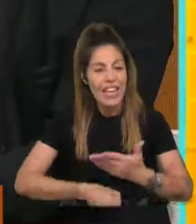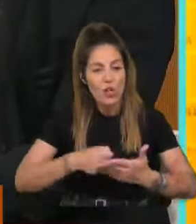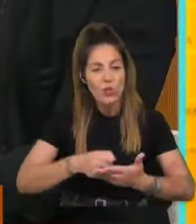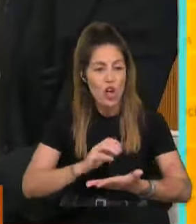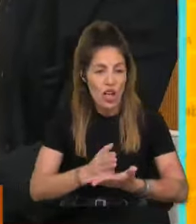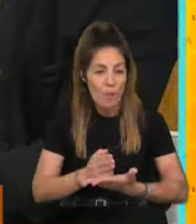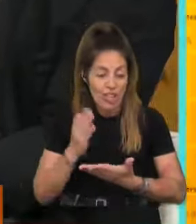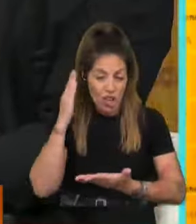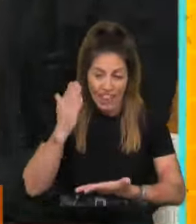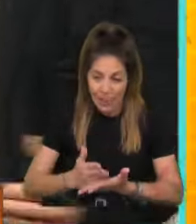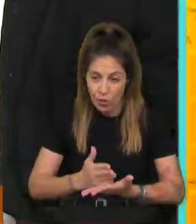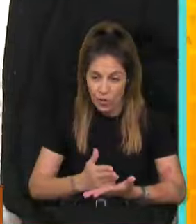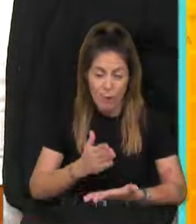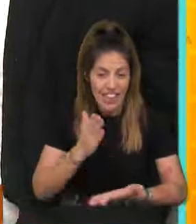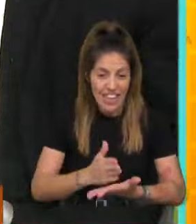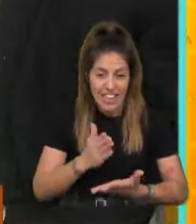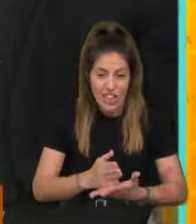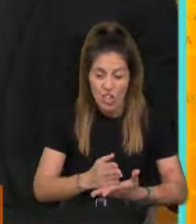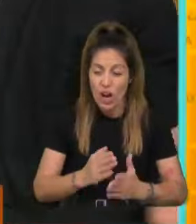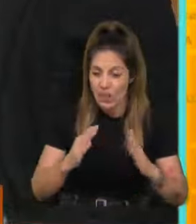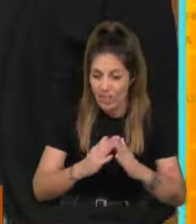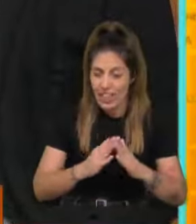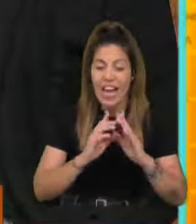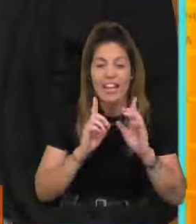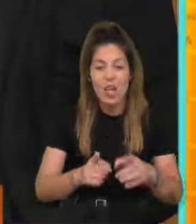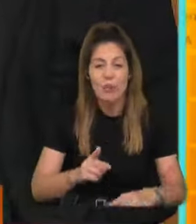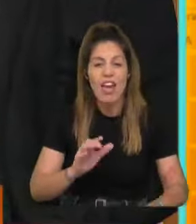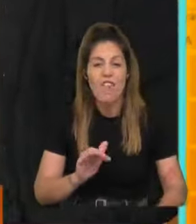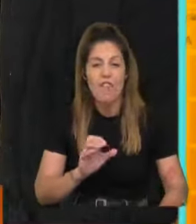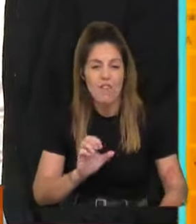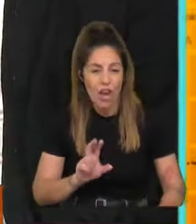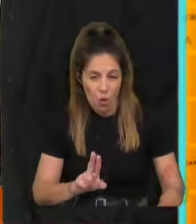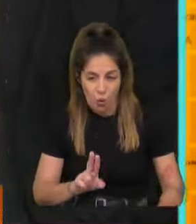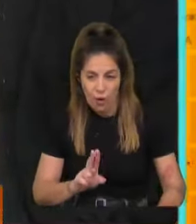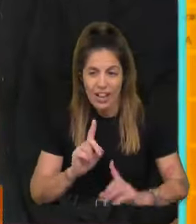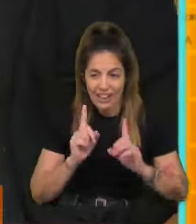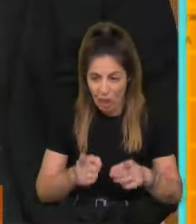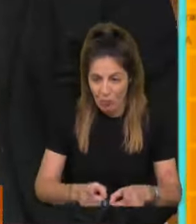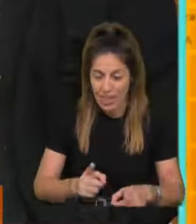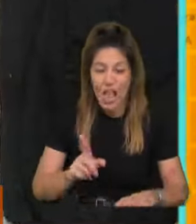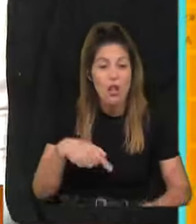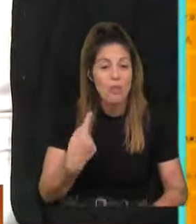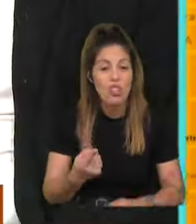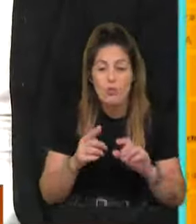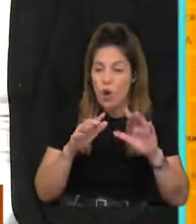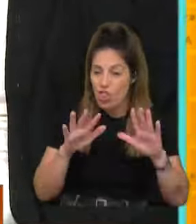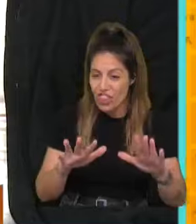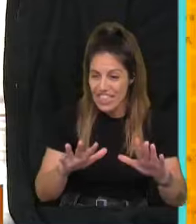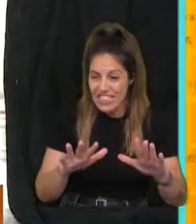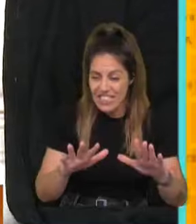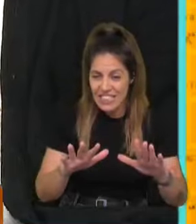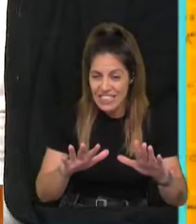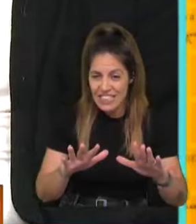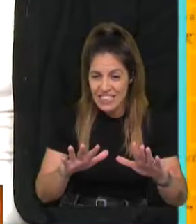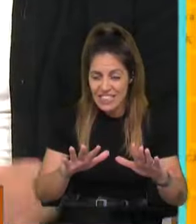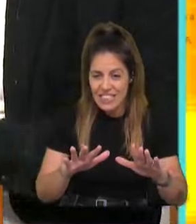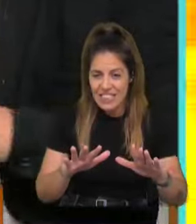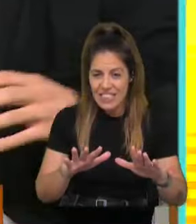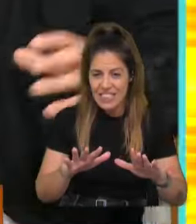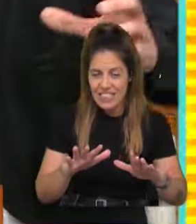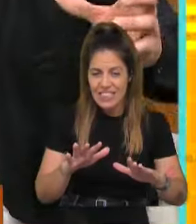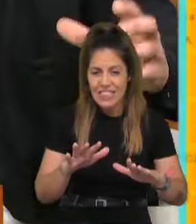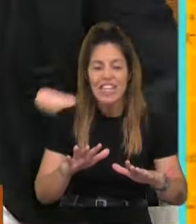vivienda y ni que tal vez la feu que está también en column es más El próximo 10 este en el tocó venir va